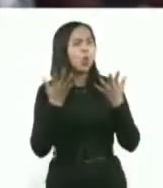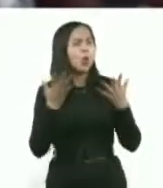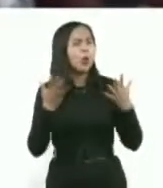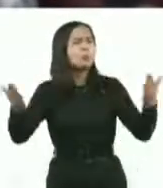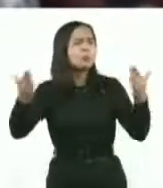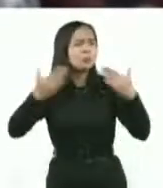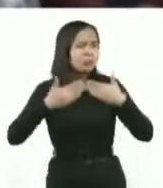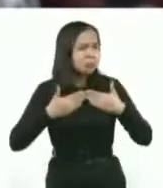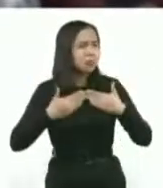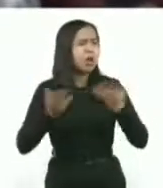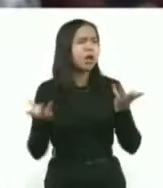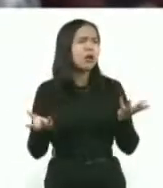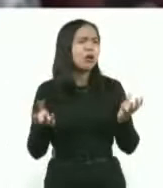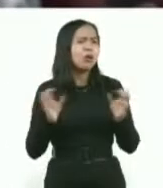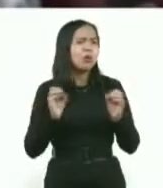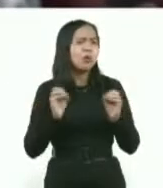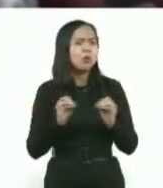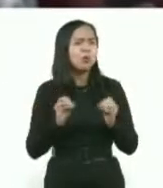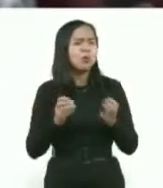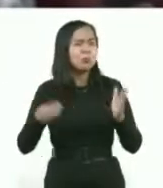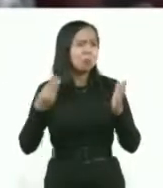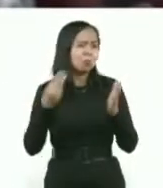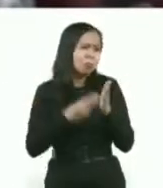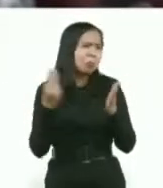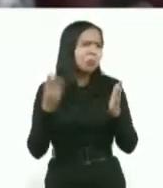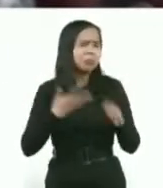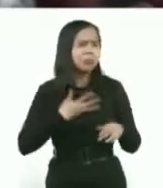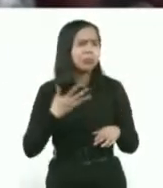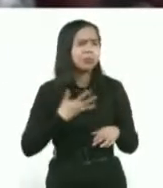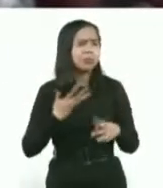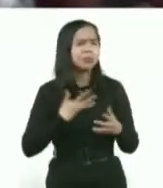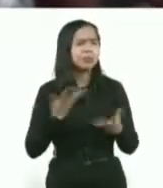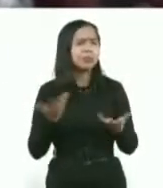¿Cuántas han sido sancionadas o en este caso han sido combinadas